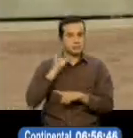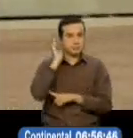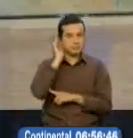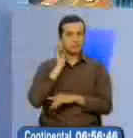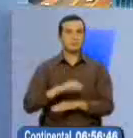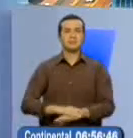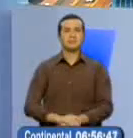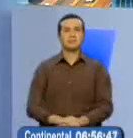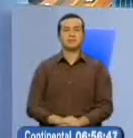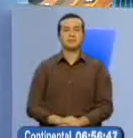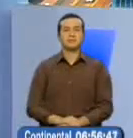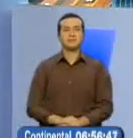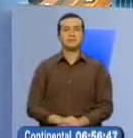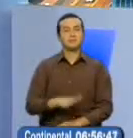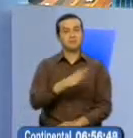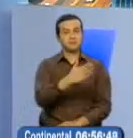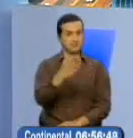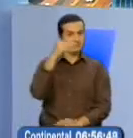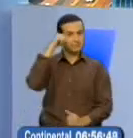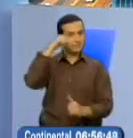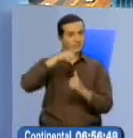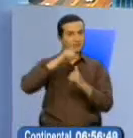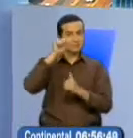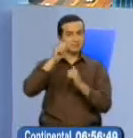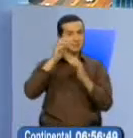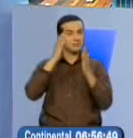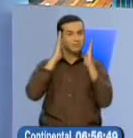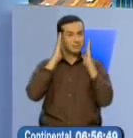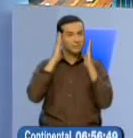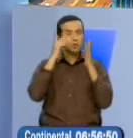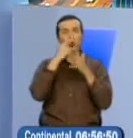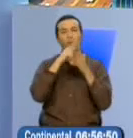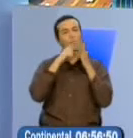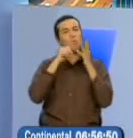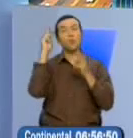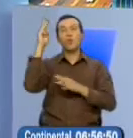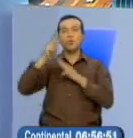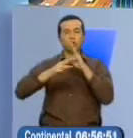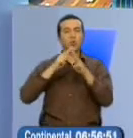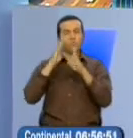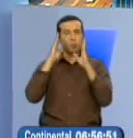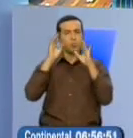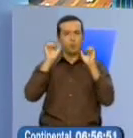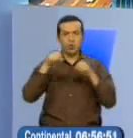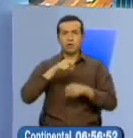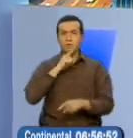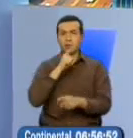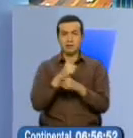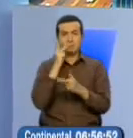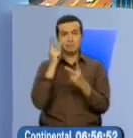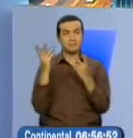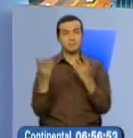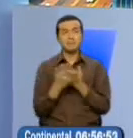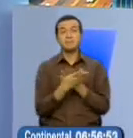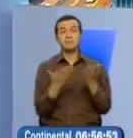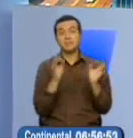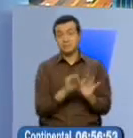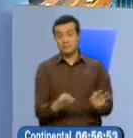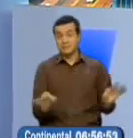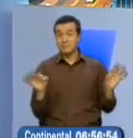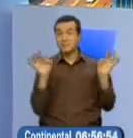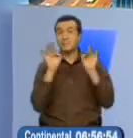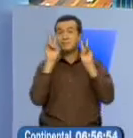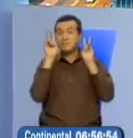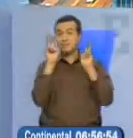TV. Recuerde que usted puede seguir los medios públicos en cualquier punto del planeta. En este momento le presentamos la información más relevante